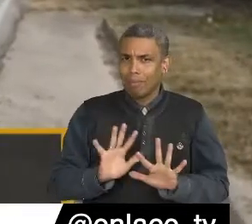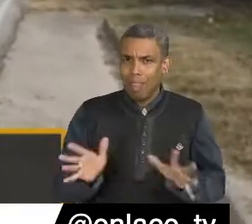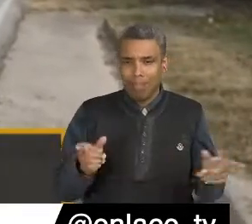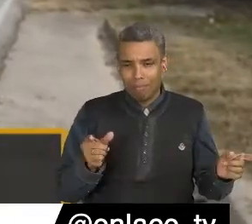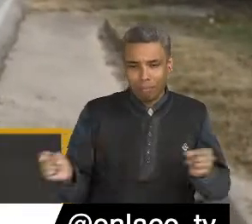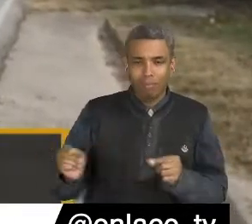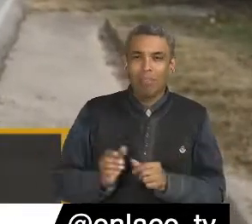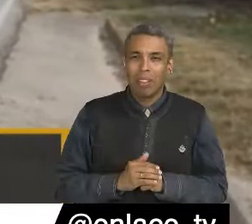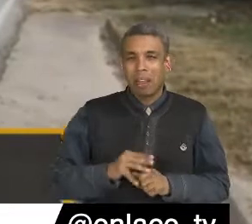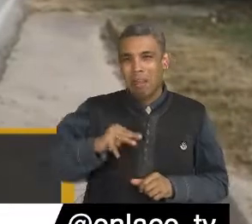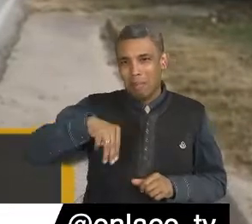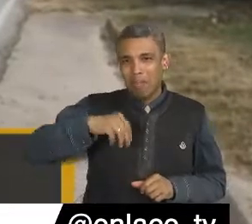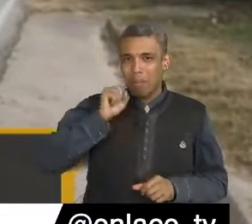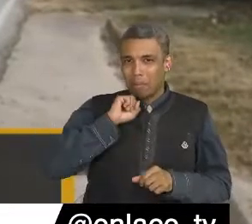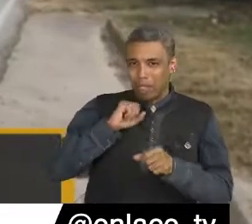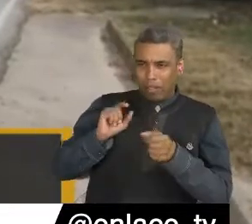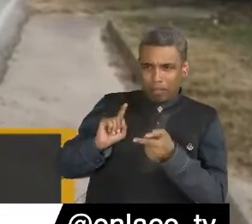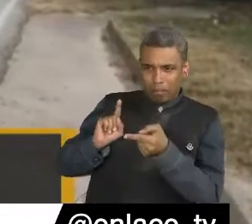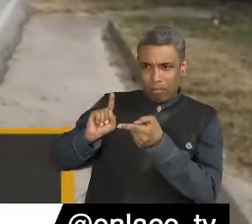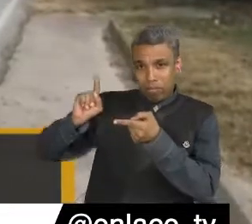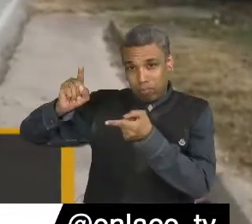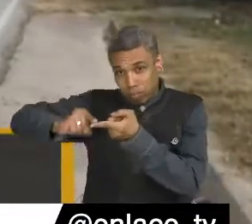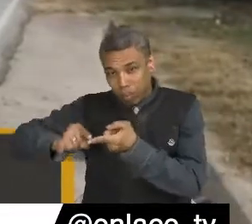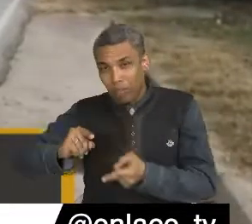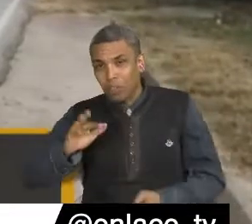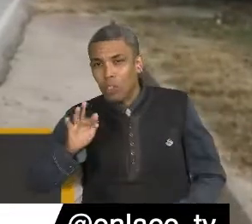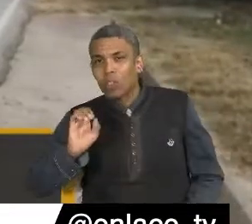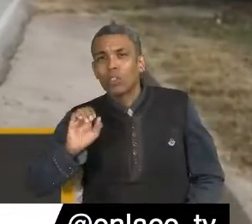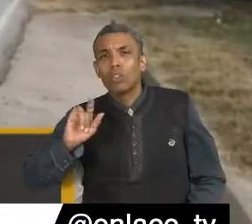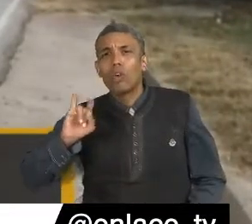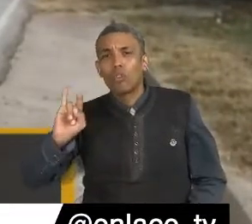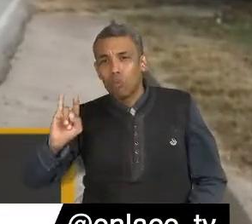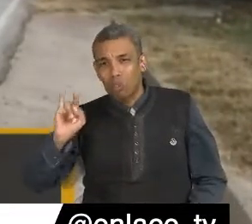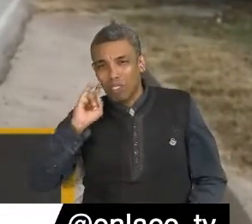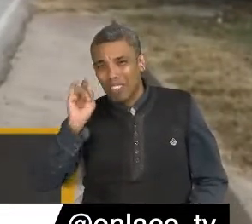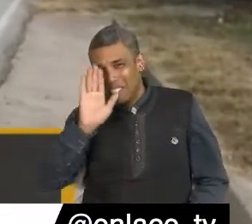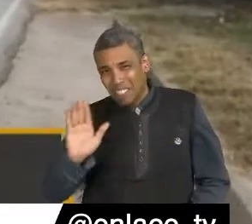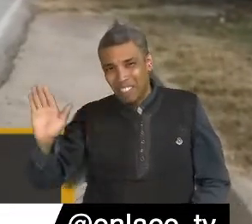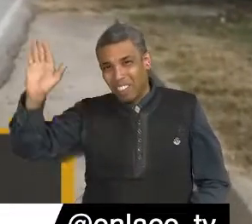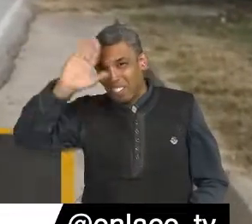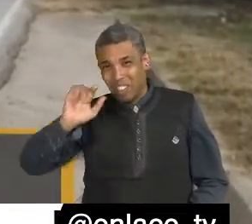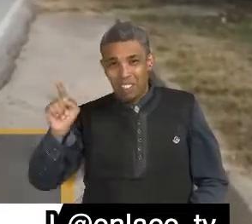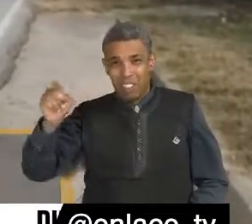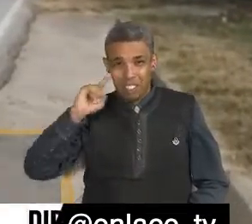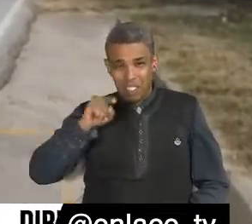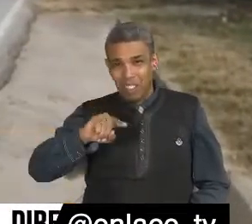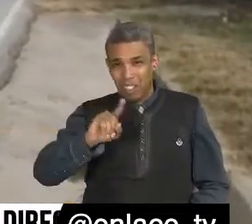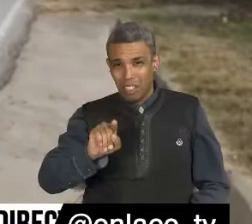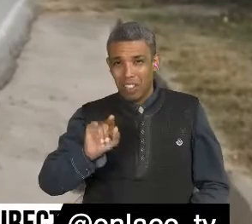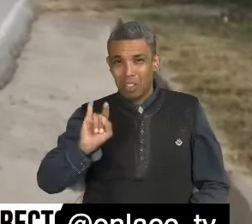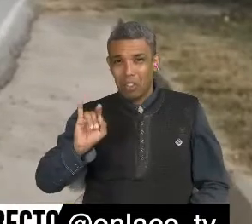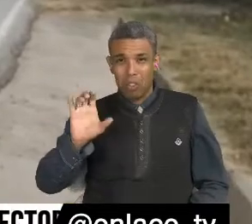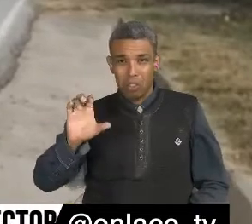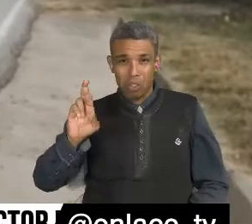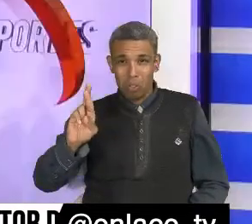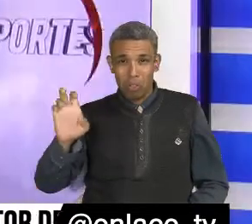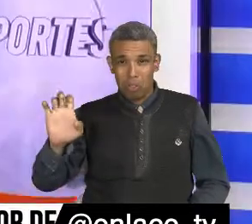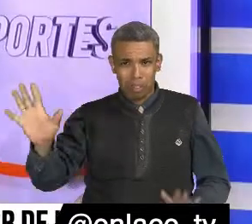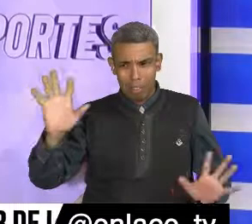que el recorrido entre Barranca Bermeja y Tolú, en el departamento de Sucre, del Club de Ciclismo Yariguíes, se dé sin ningún contratiempo.